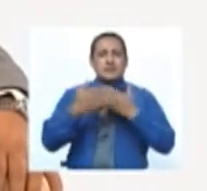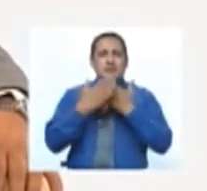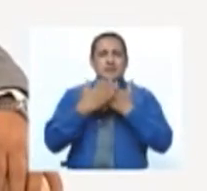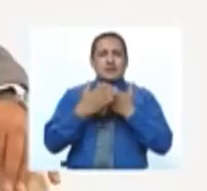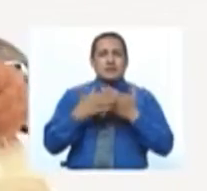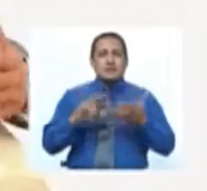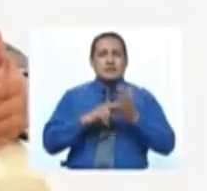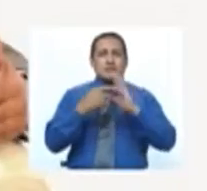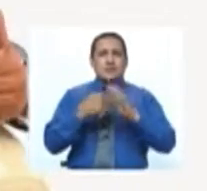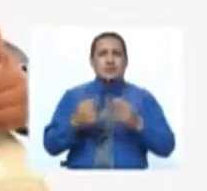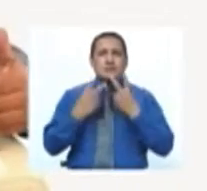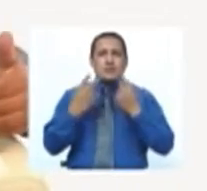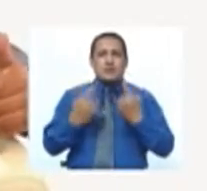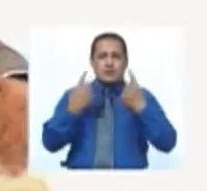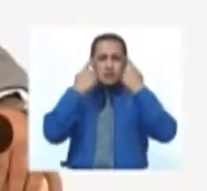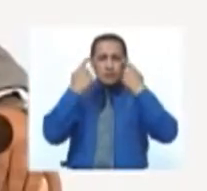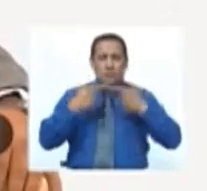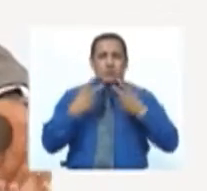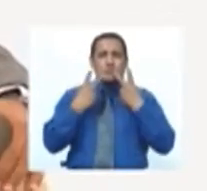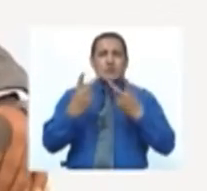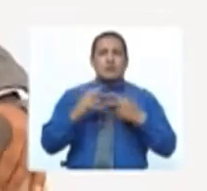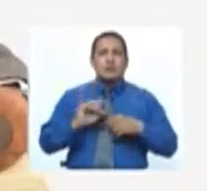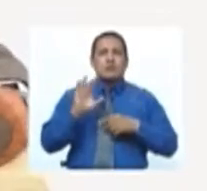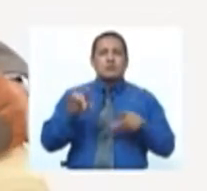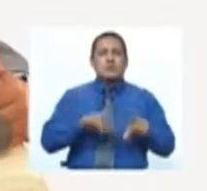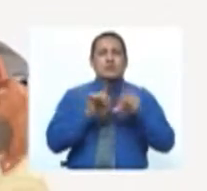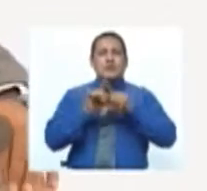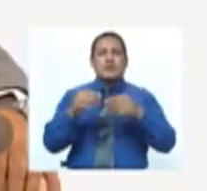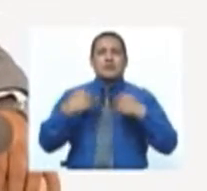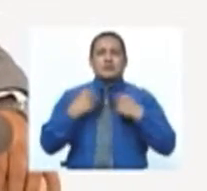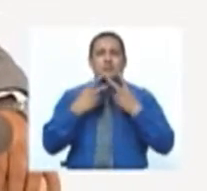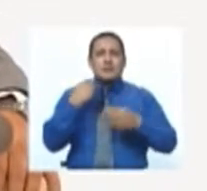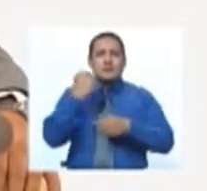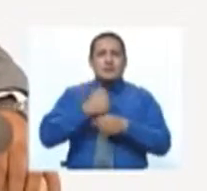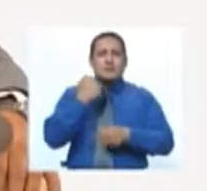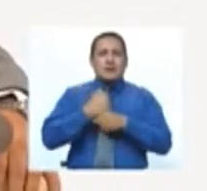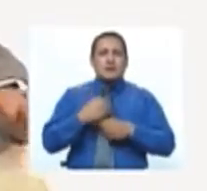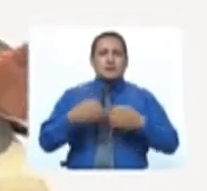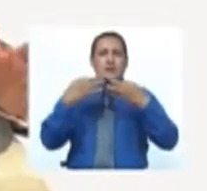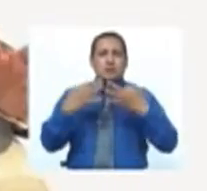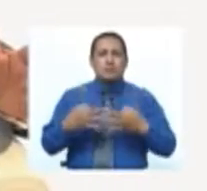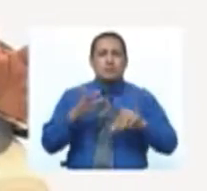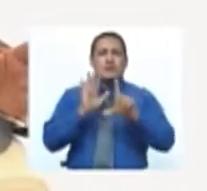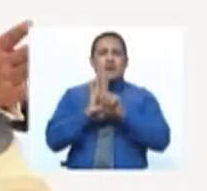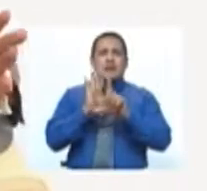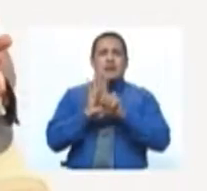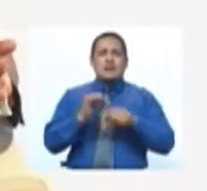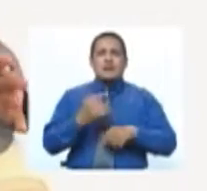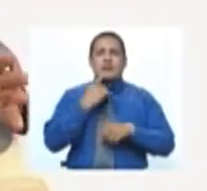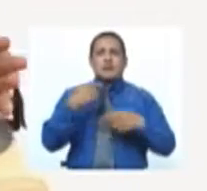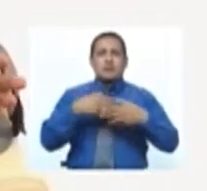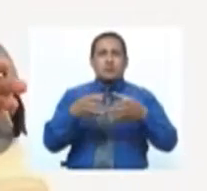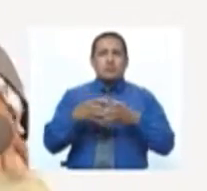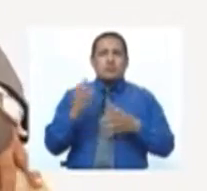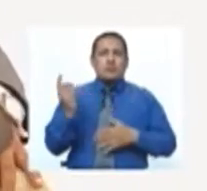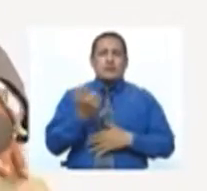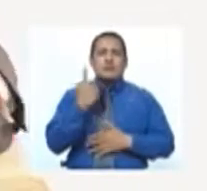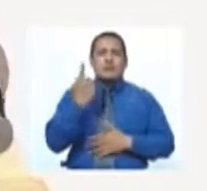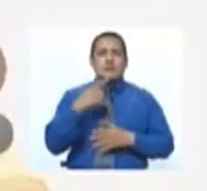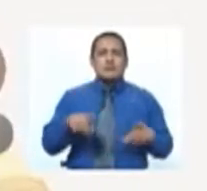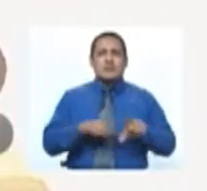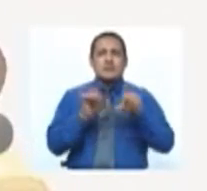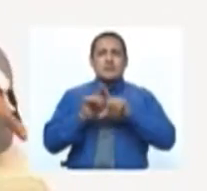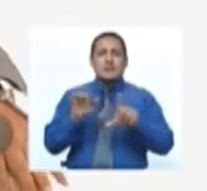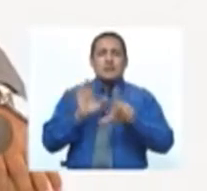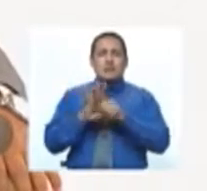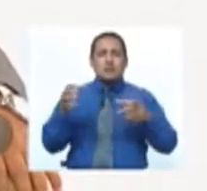Provincial, ¿no? La Municipalidad Metropolitana en este caso, la que tendría que activar los mecanismos que la ley del sistema de bienes y